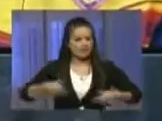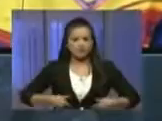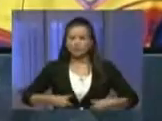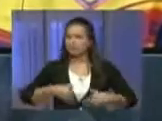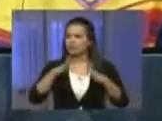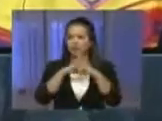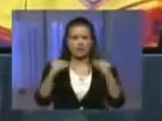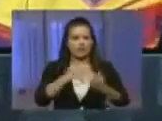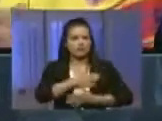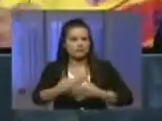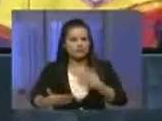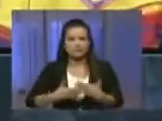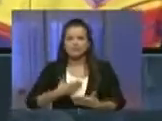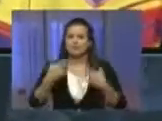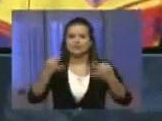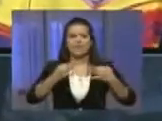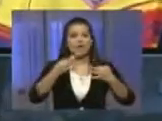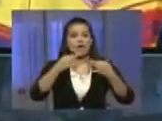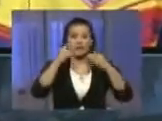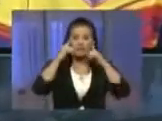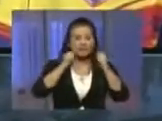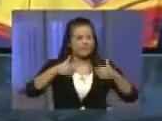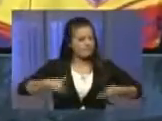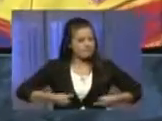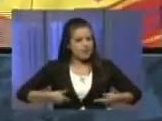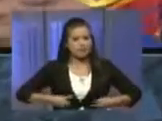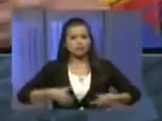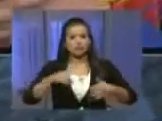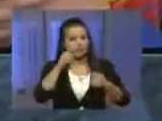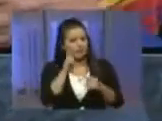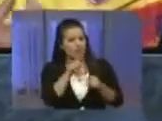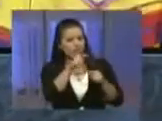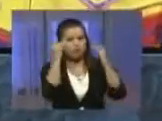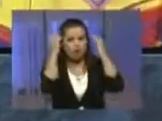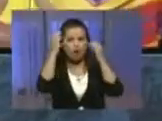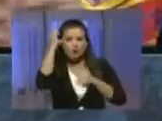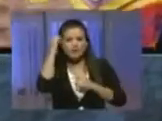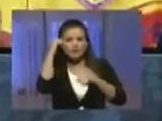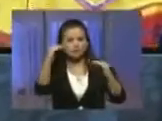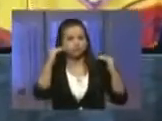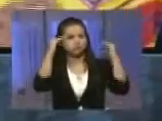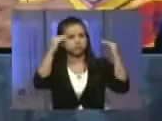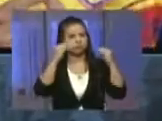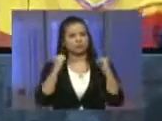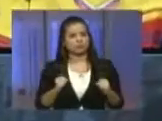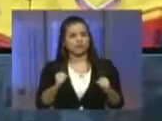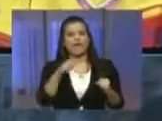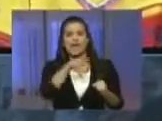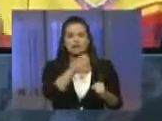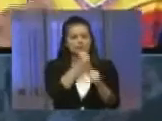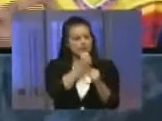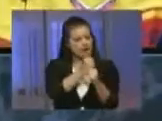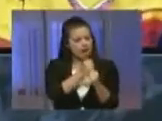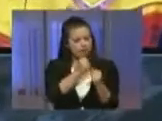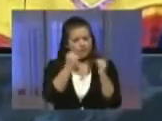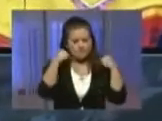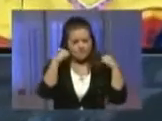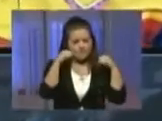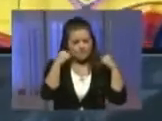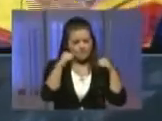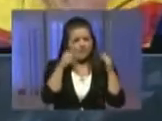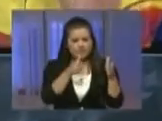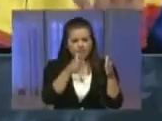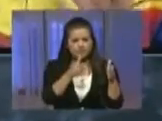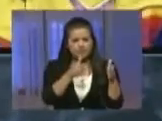capacidades con un nivel de conciencia impresionante con un trabajo permanente constante disciplinado y como siempre lo